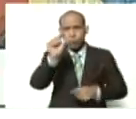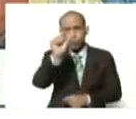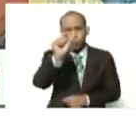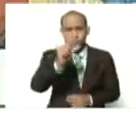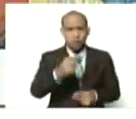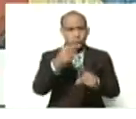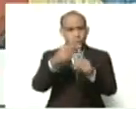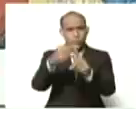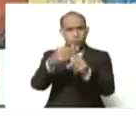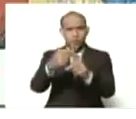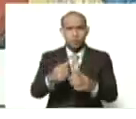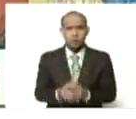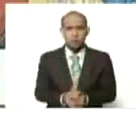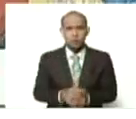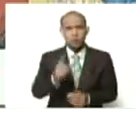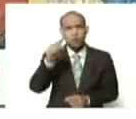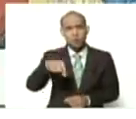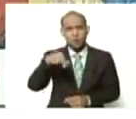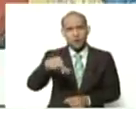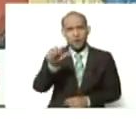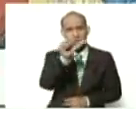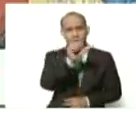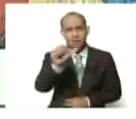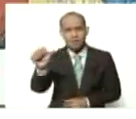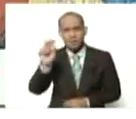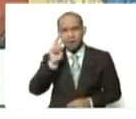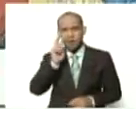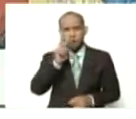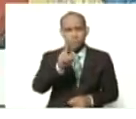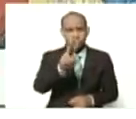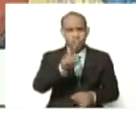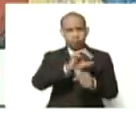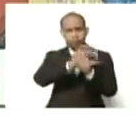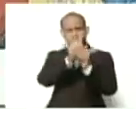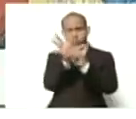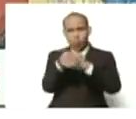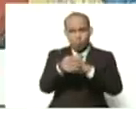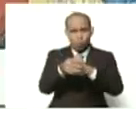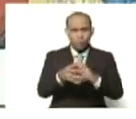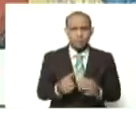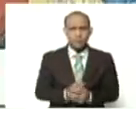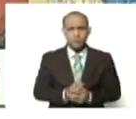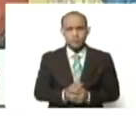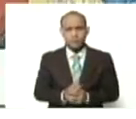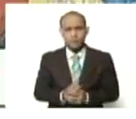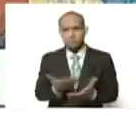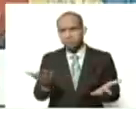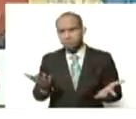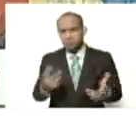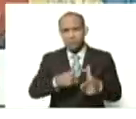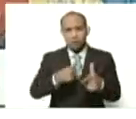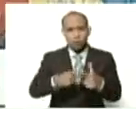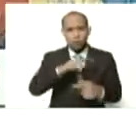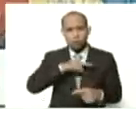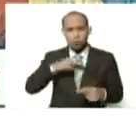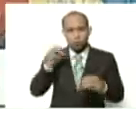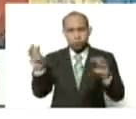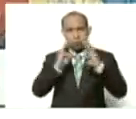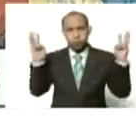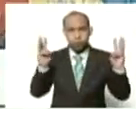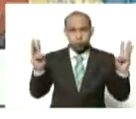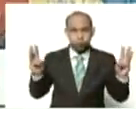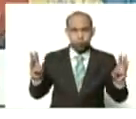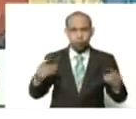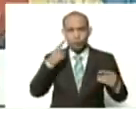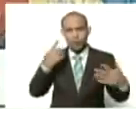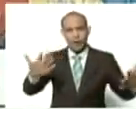activos. Además, es la semana en donde detectamos la variante brasileña, lo cual nos ha alarmado, nos